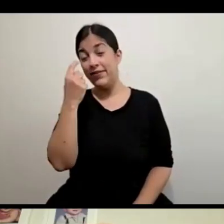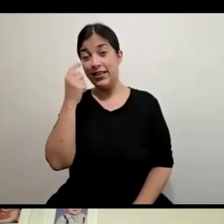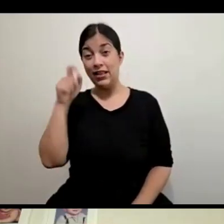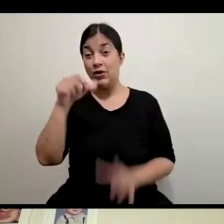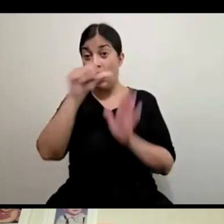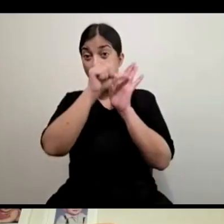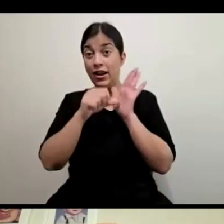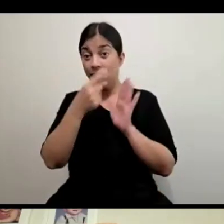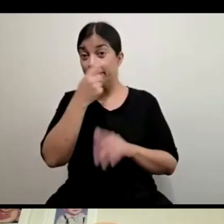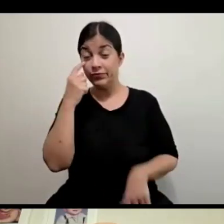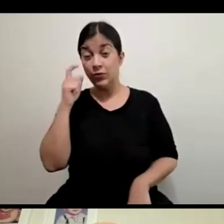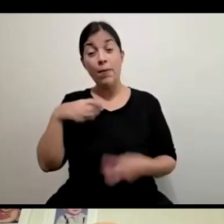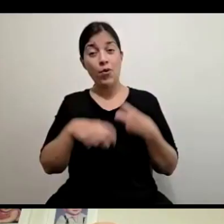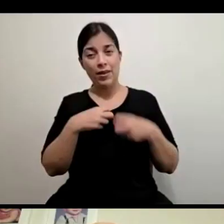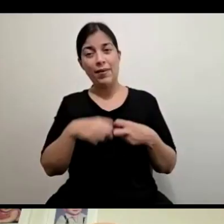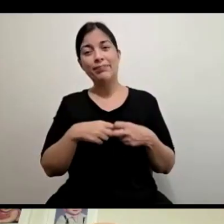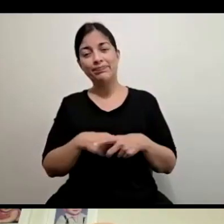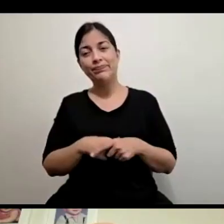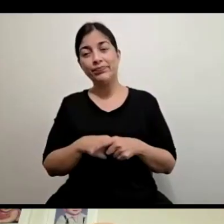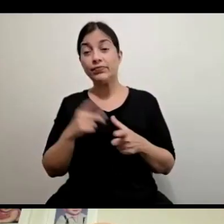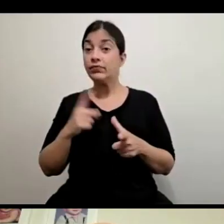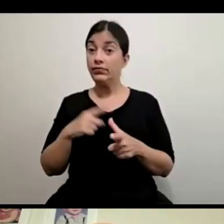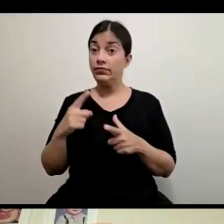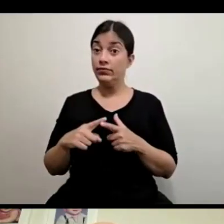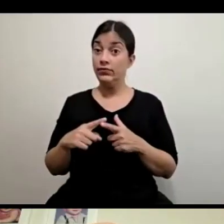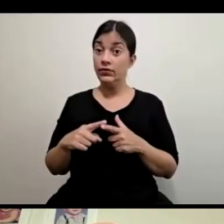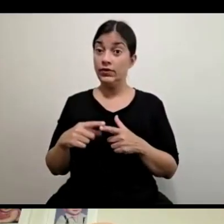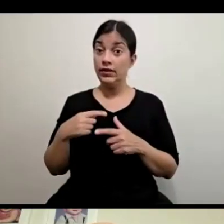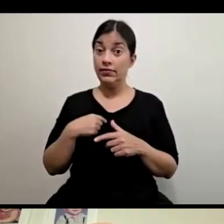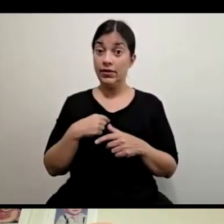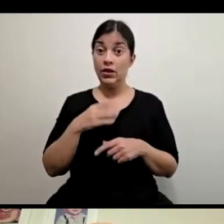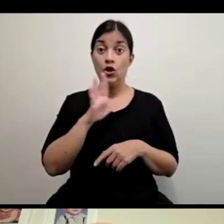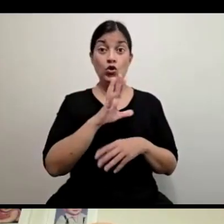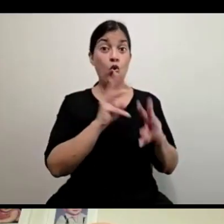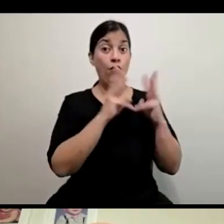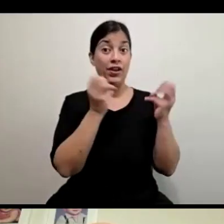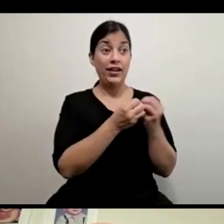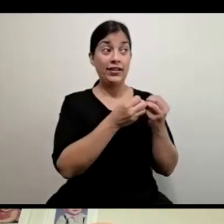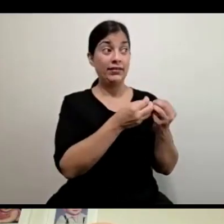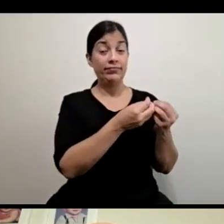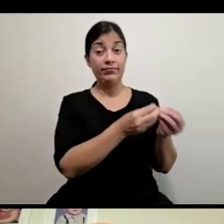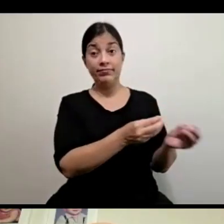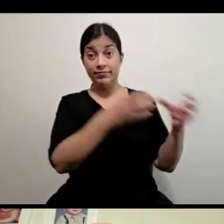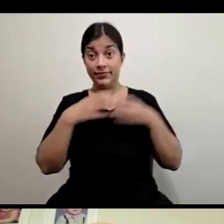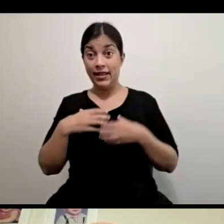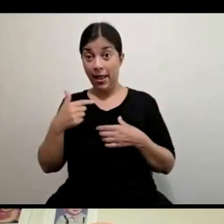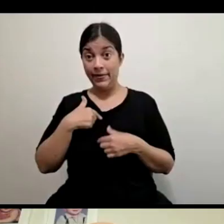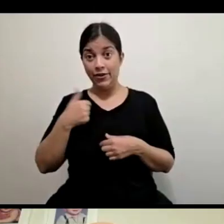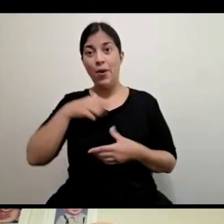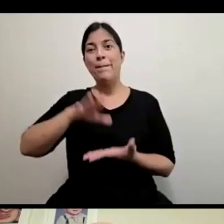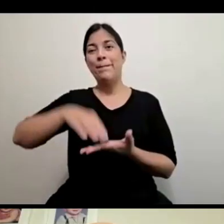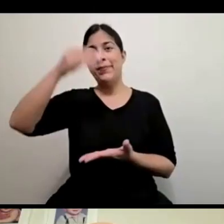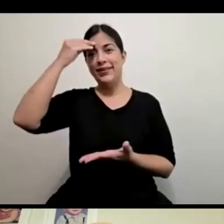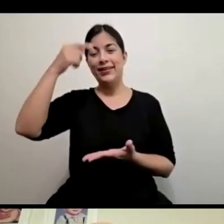problemas con la vista y tuvo que, entonces me pasaba sus conferencias y yo las empecé a atender el laboratorio y